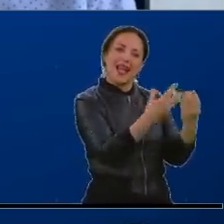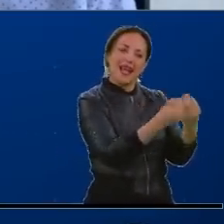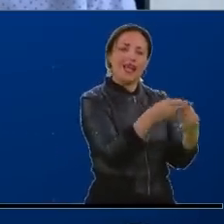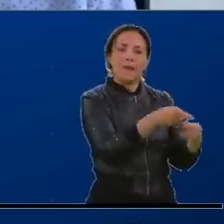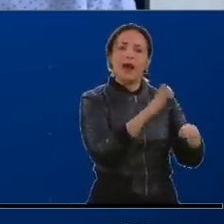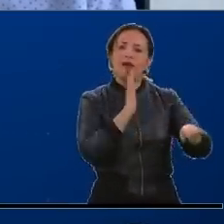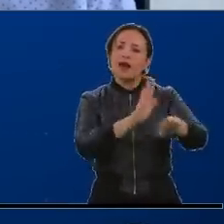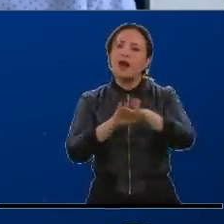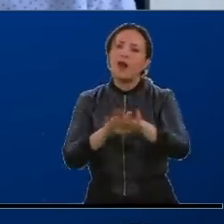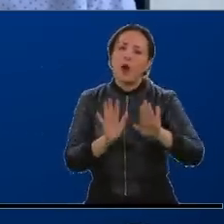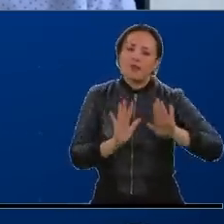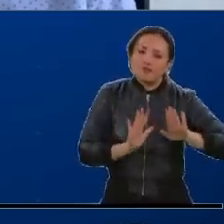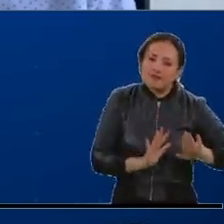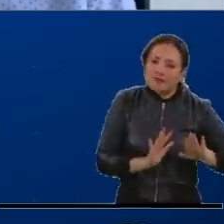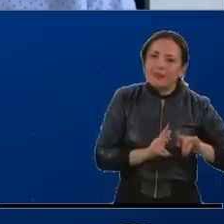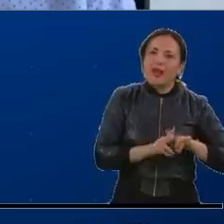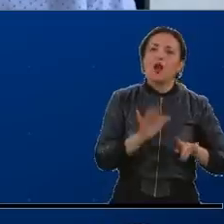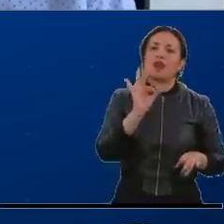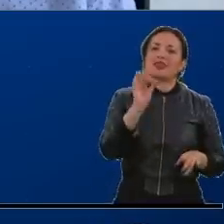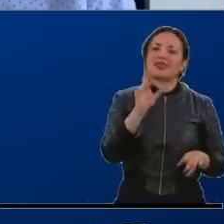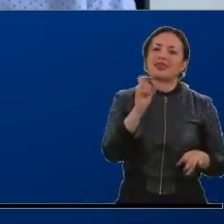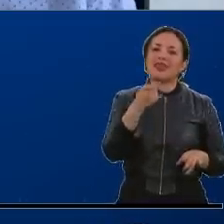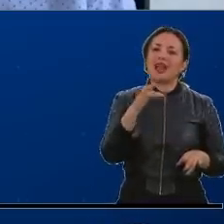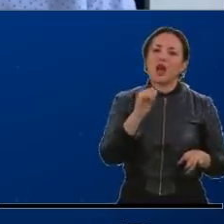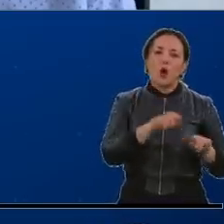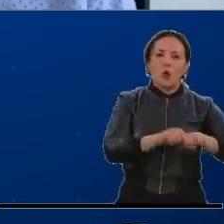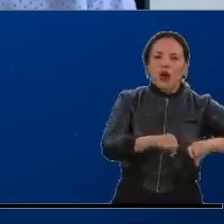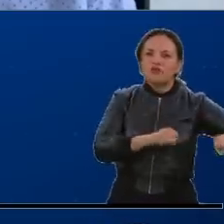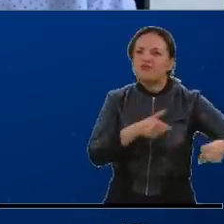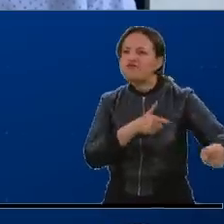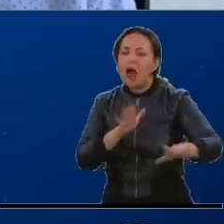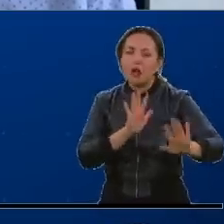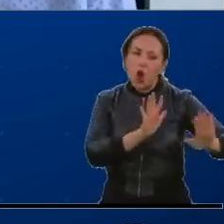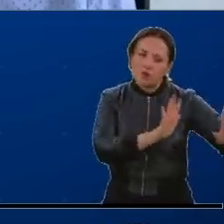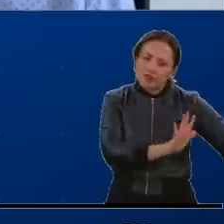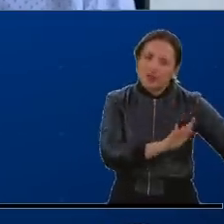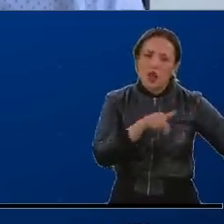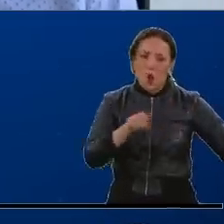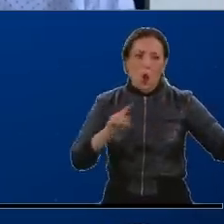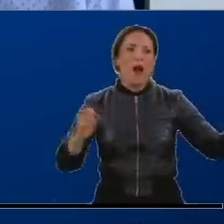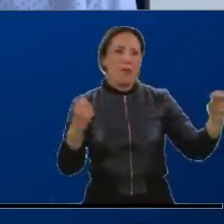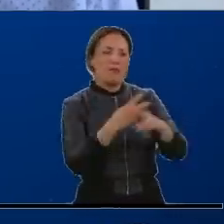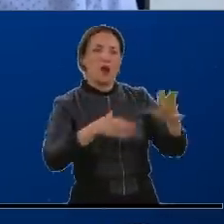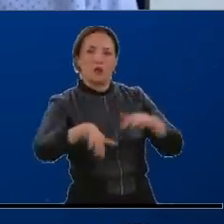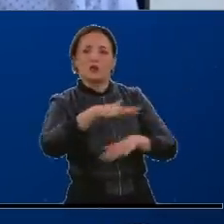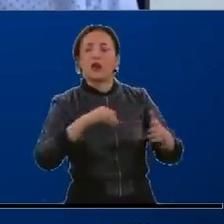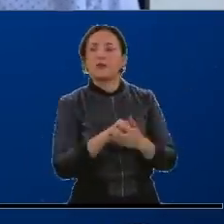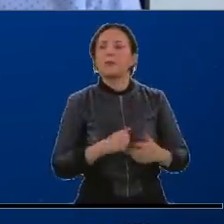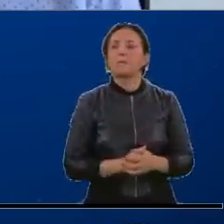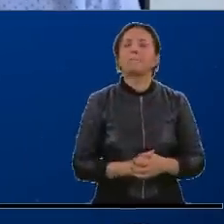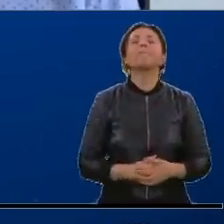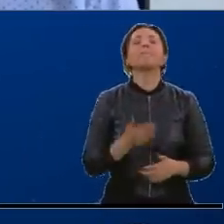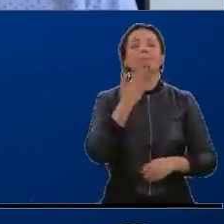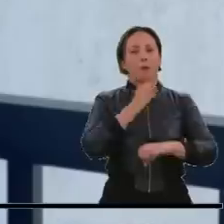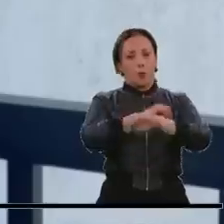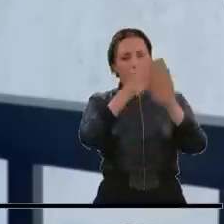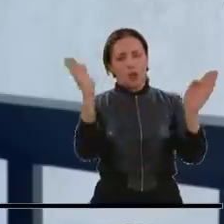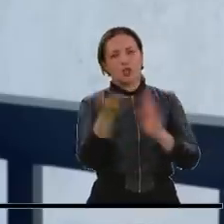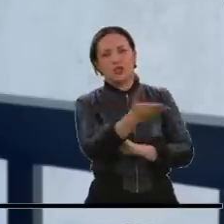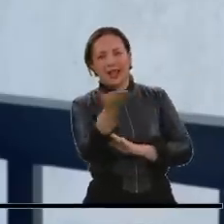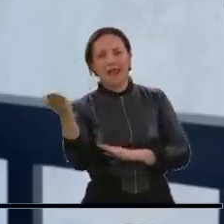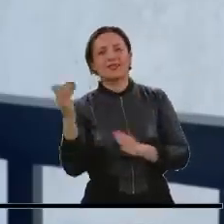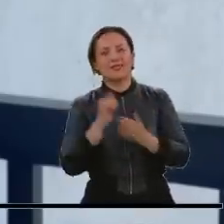tregua de acciones en medio del conflicto, señor? Don Carlos, muy buenos días y buenos días para todos los,